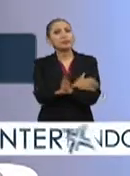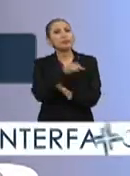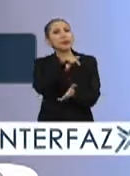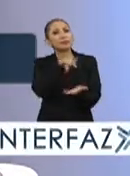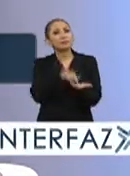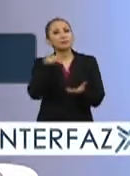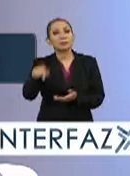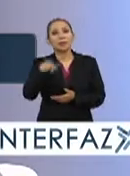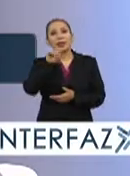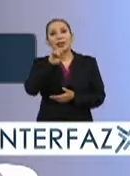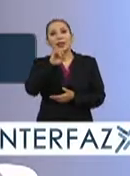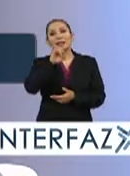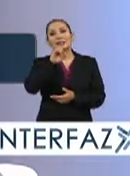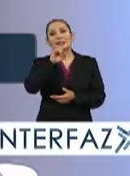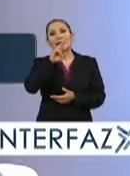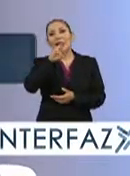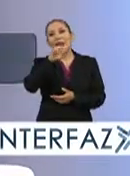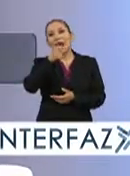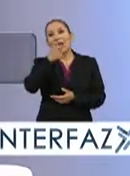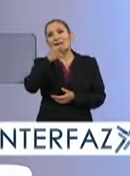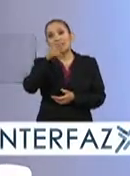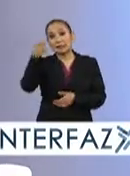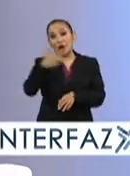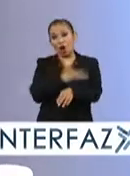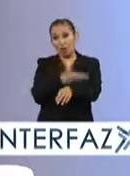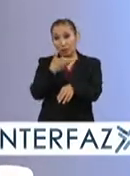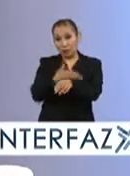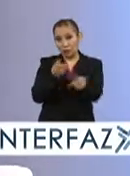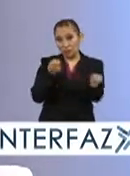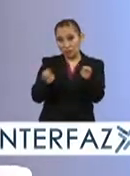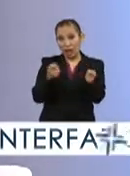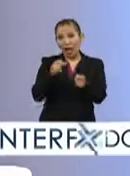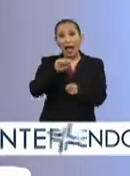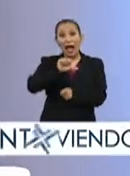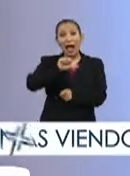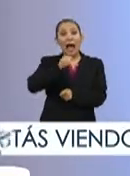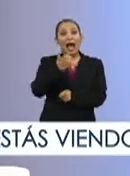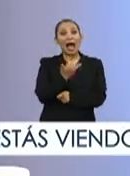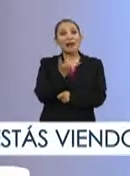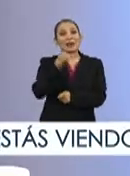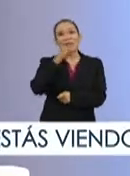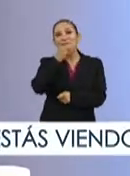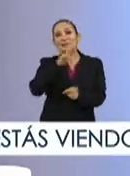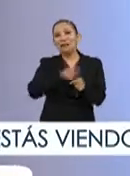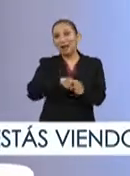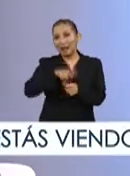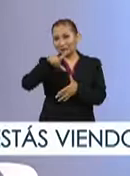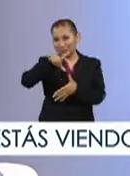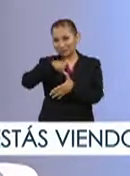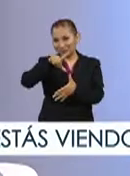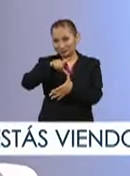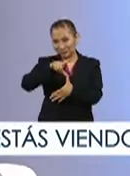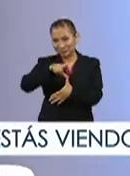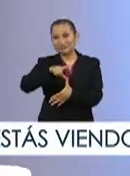el estudio Isara García Rodríguez. Ella es coordinadora del iFestival América Latina. Y bueno, en